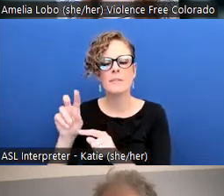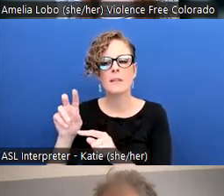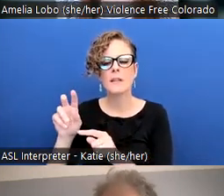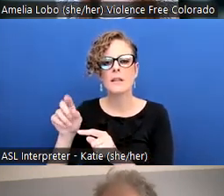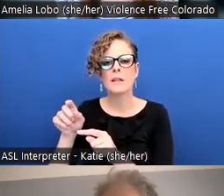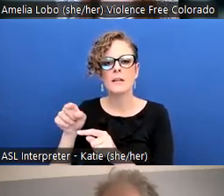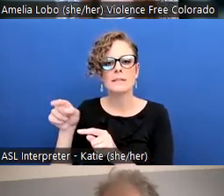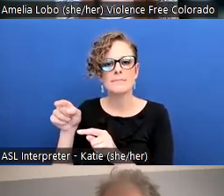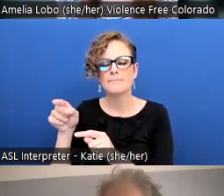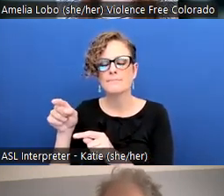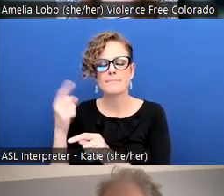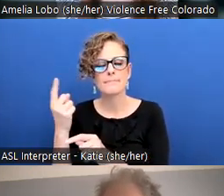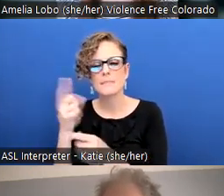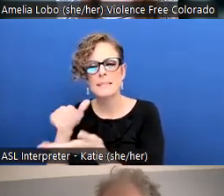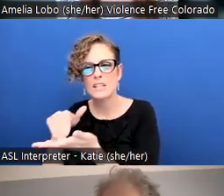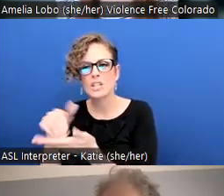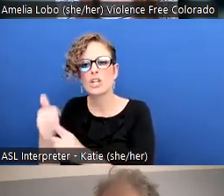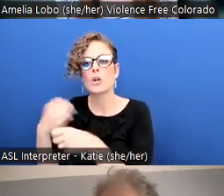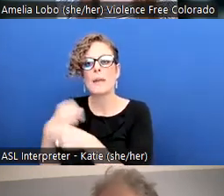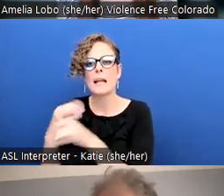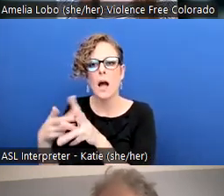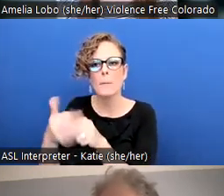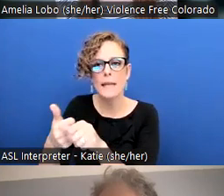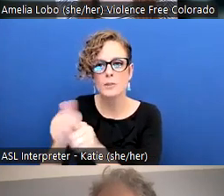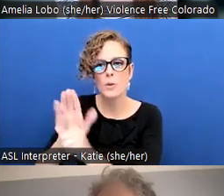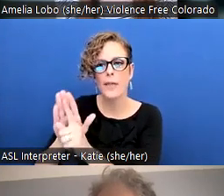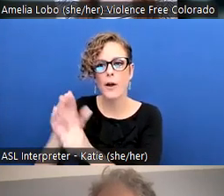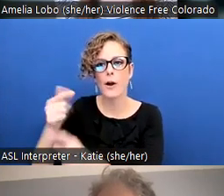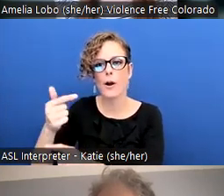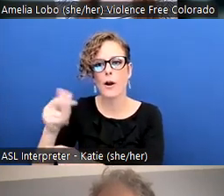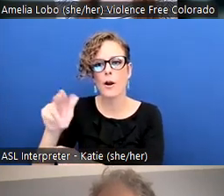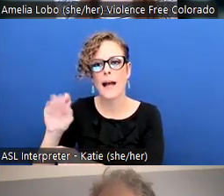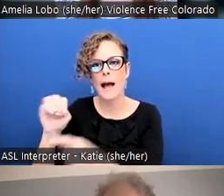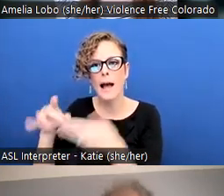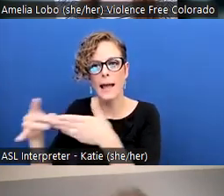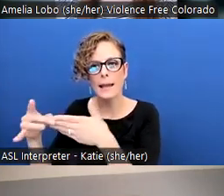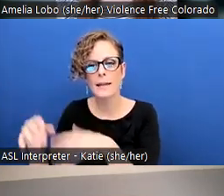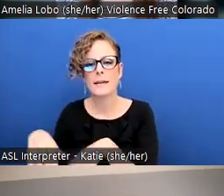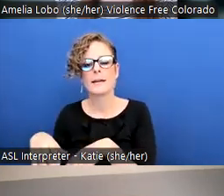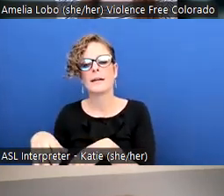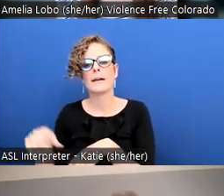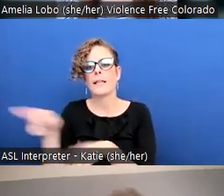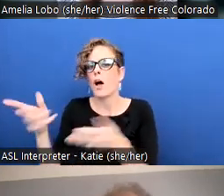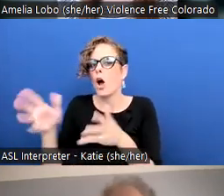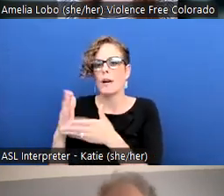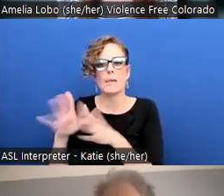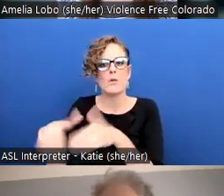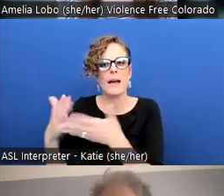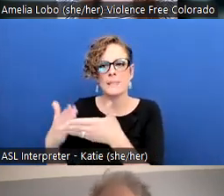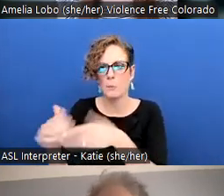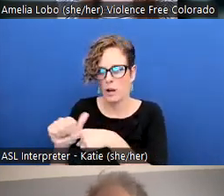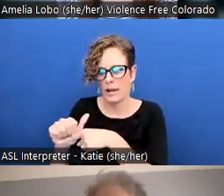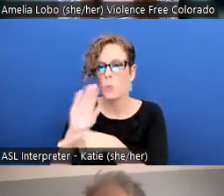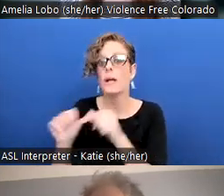La Organización de Violencia Doméstica de las Rocollosas está aumentando su capacidad de atender a